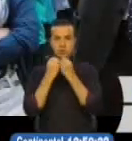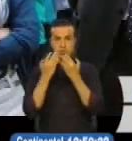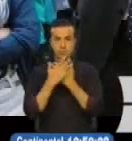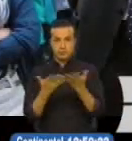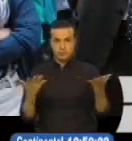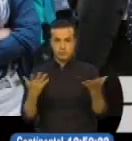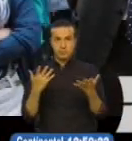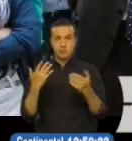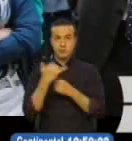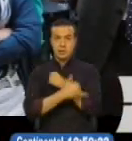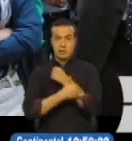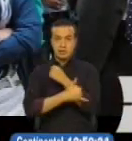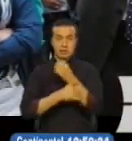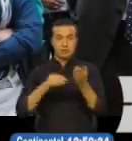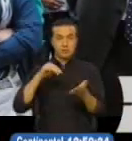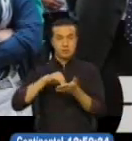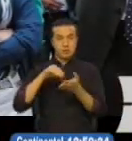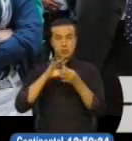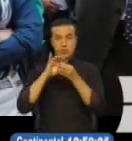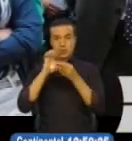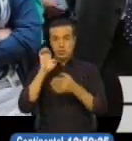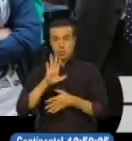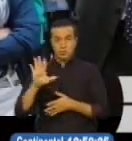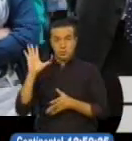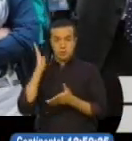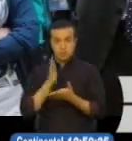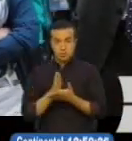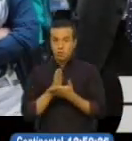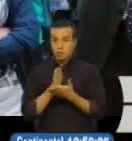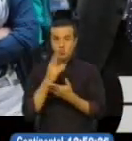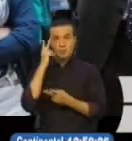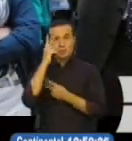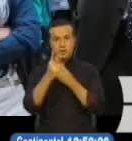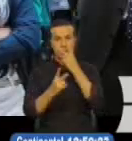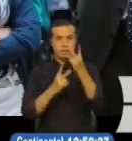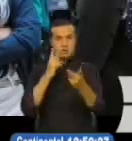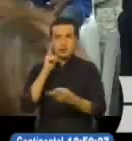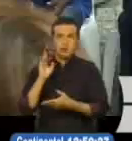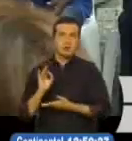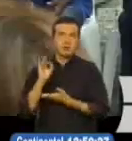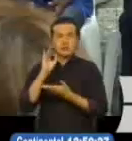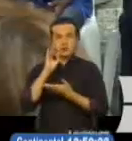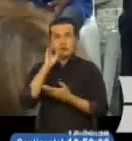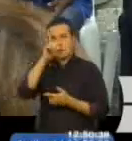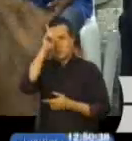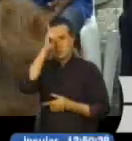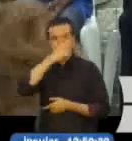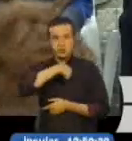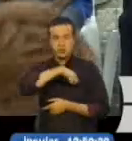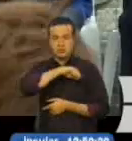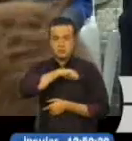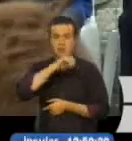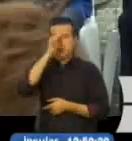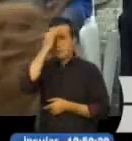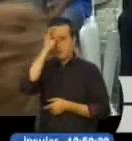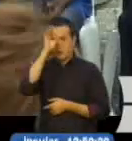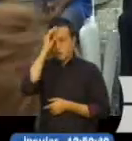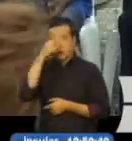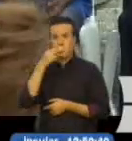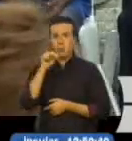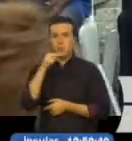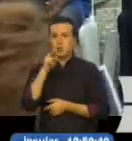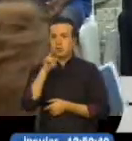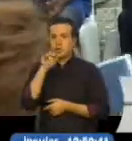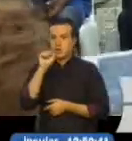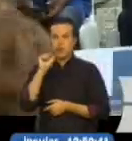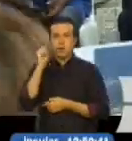aporte de los países miembros de la Unión Europea no termina allí. Durante la visita que hicieron los representantes de Alemania, España, Francia, Hungría, Italia y el Reino